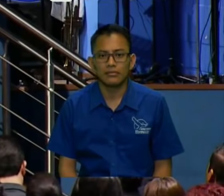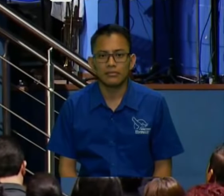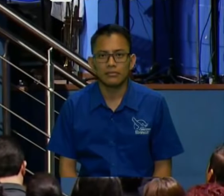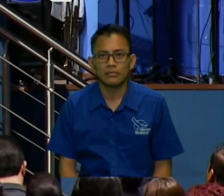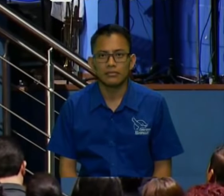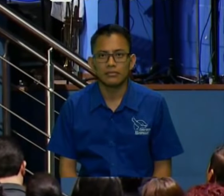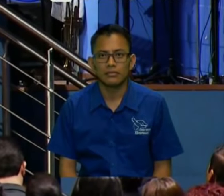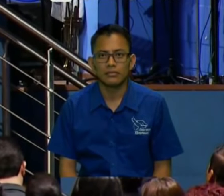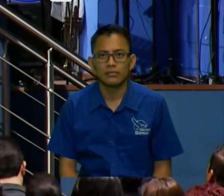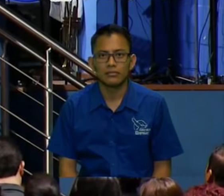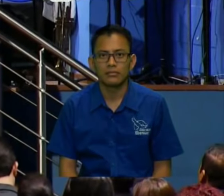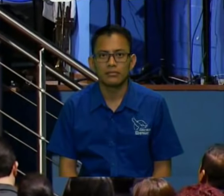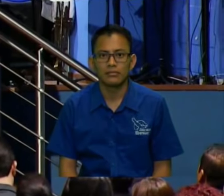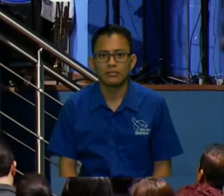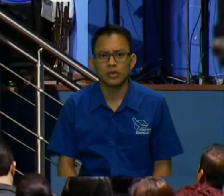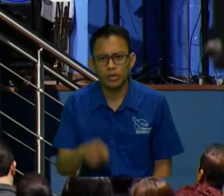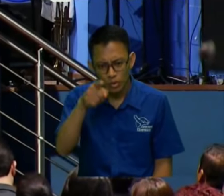¿Nunca has tenido un milagro?